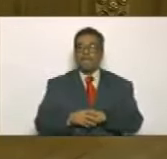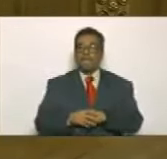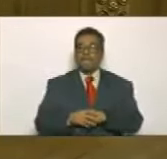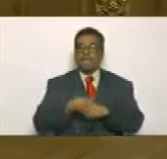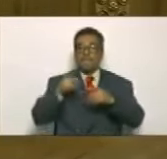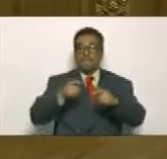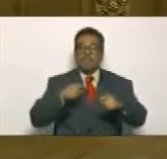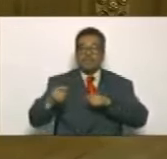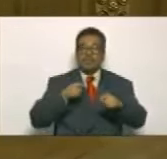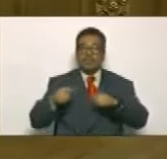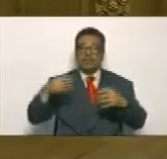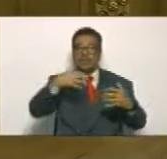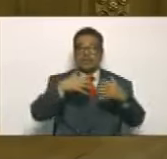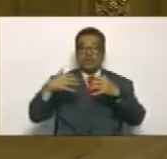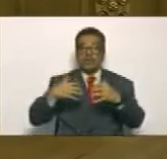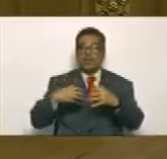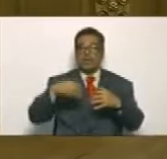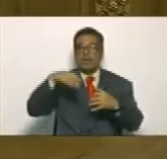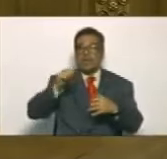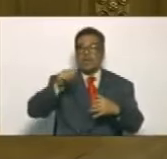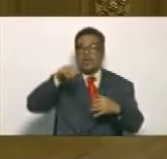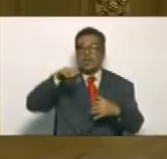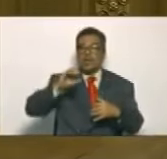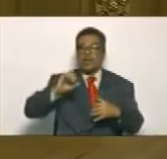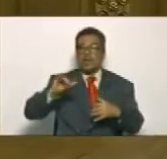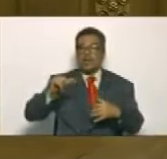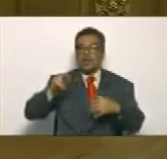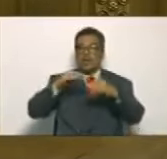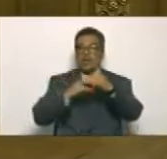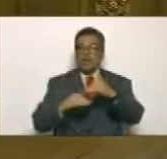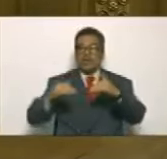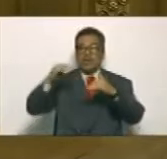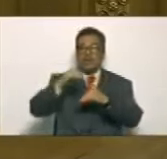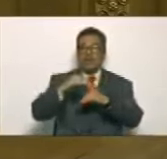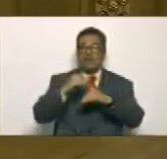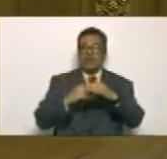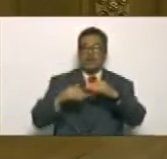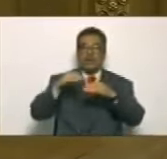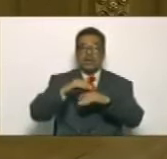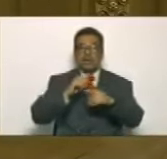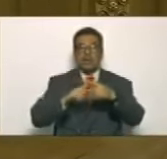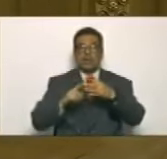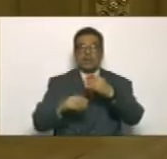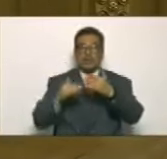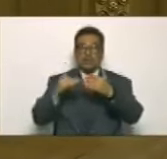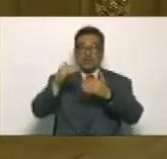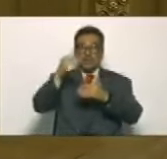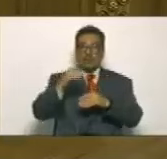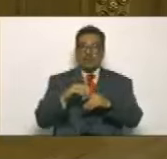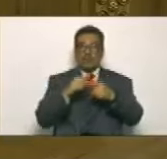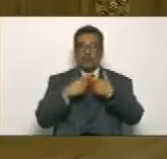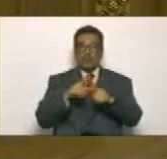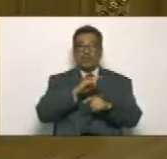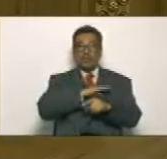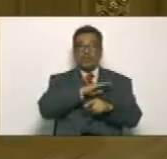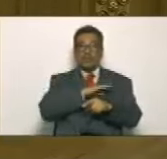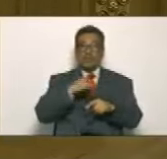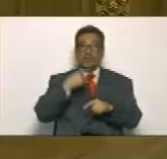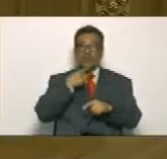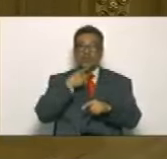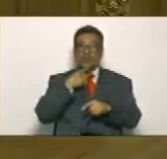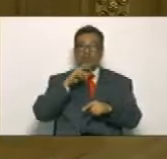por su acción en la batalla de Ayacucho. Pido ascender a grados inmediatos superiores, pero para mí solo